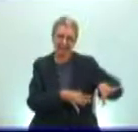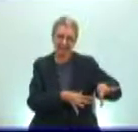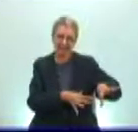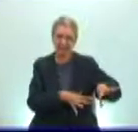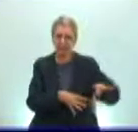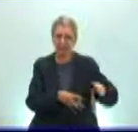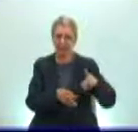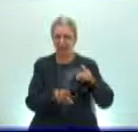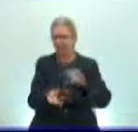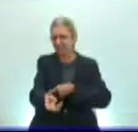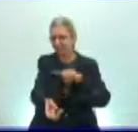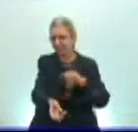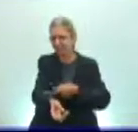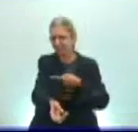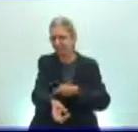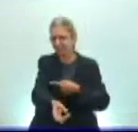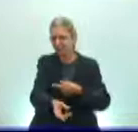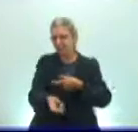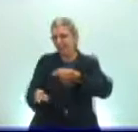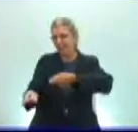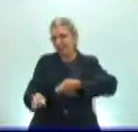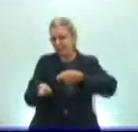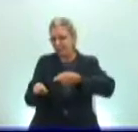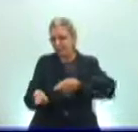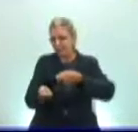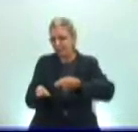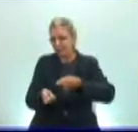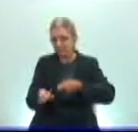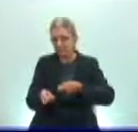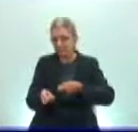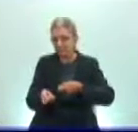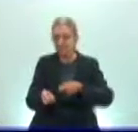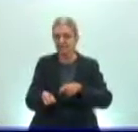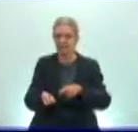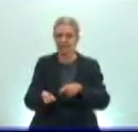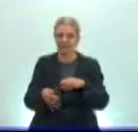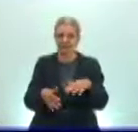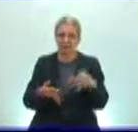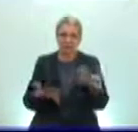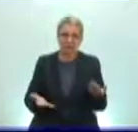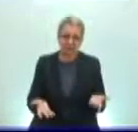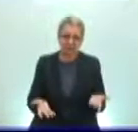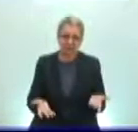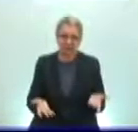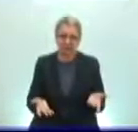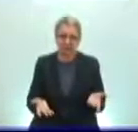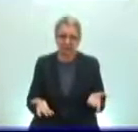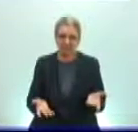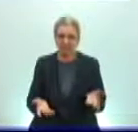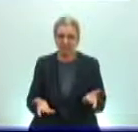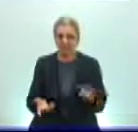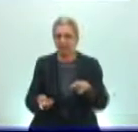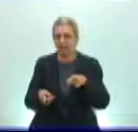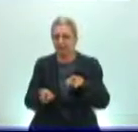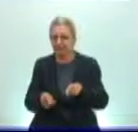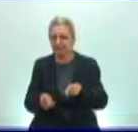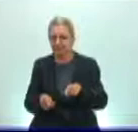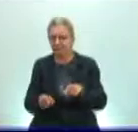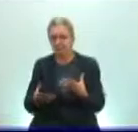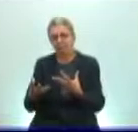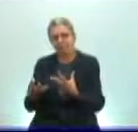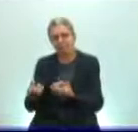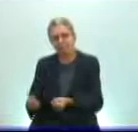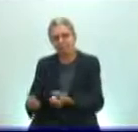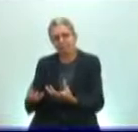un abandono tradicional de la agricultura, donde a raíz de la sequía